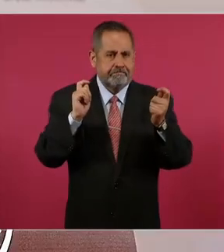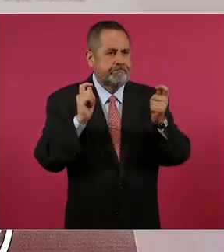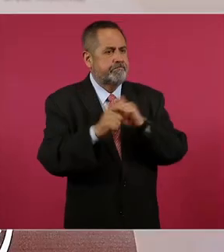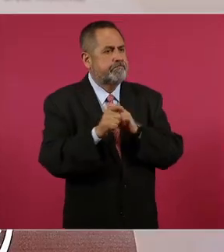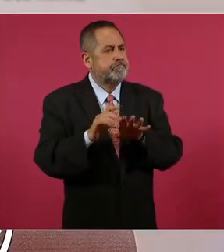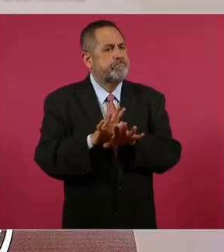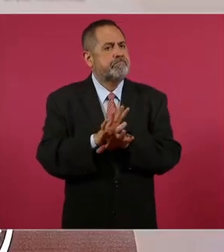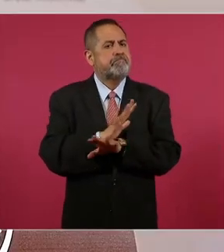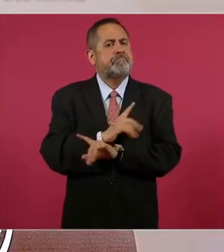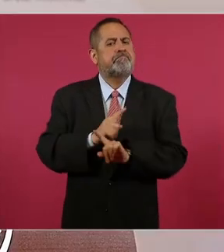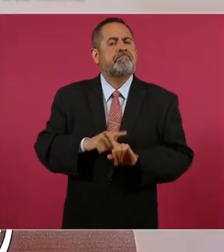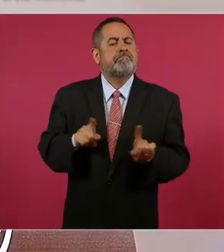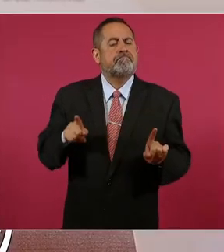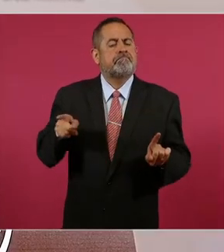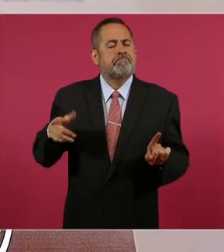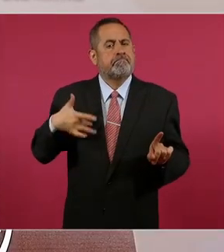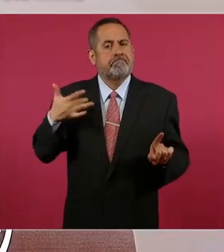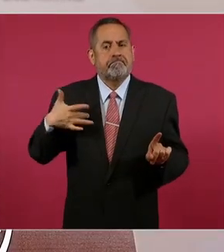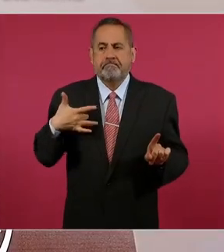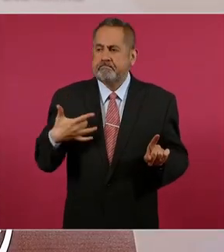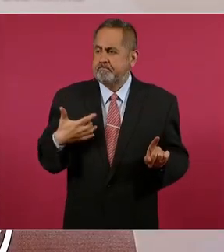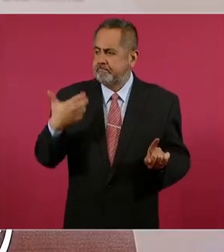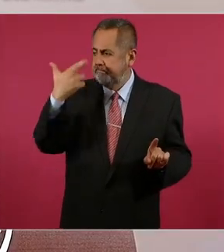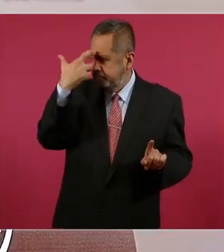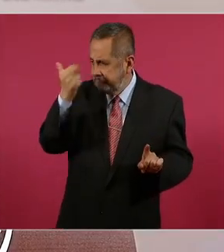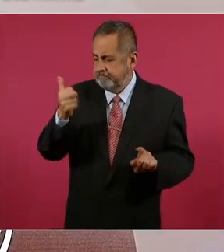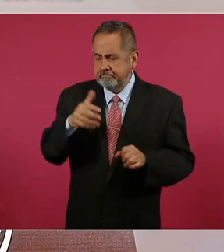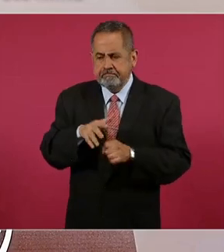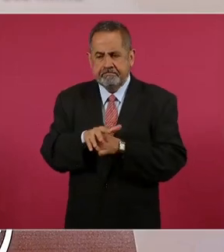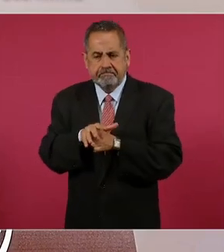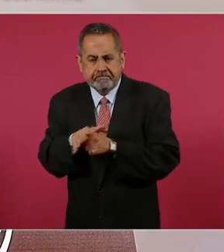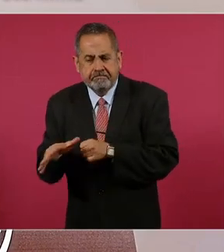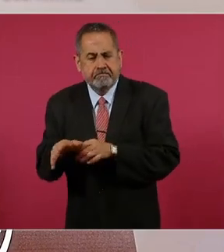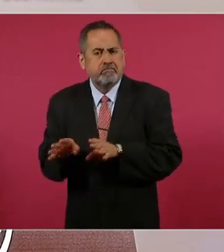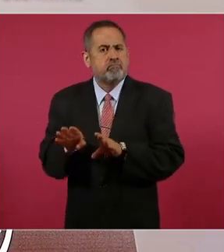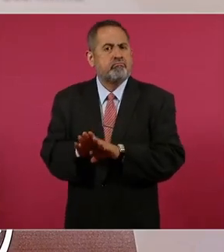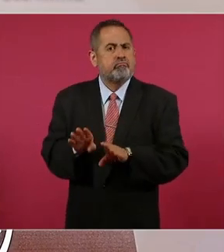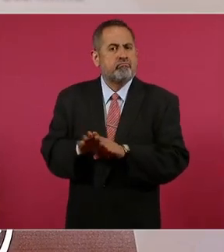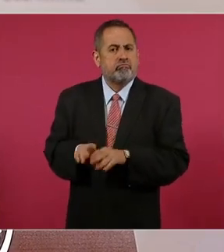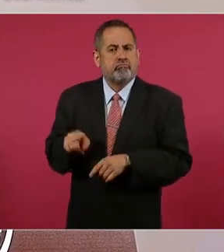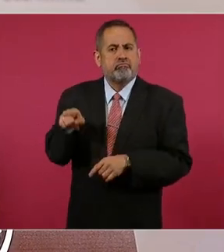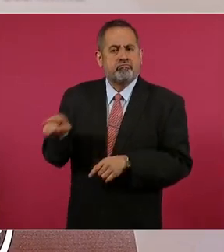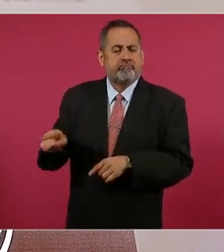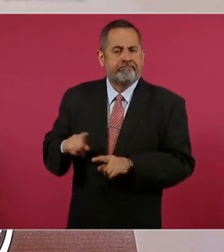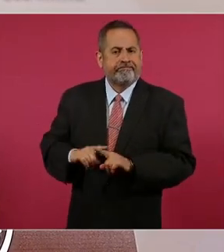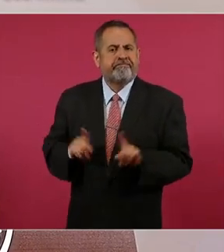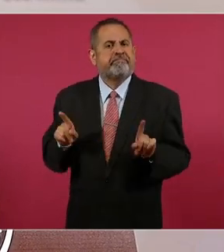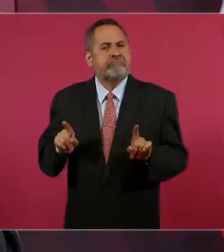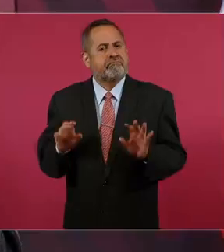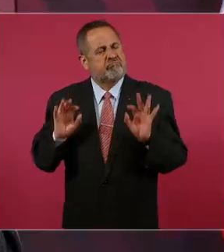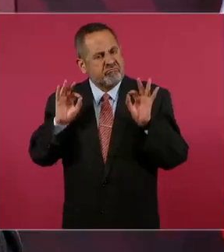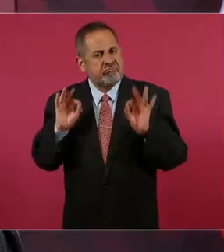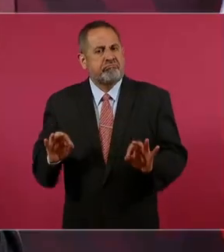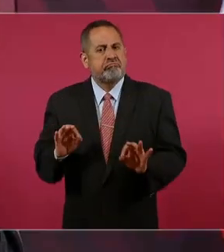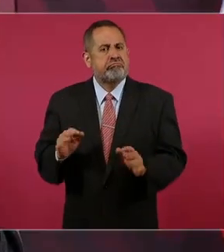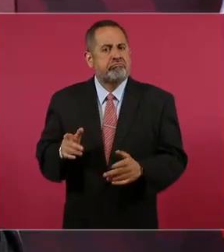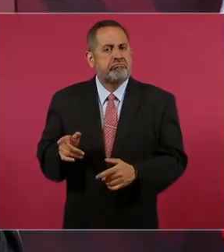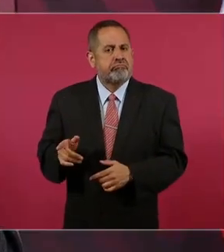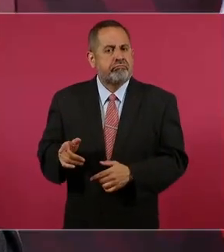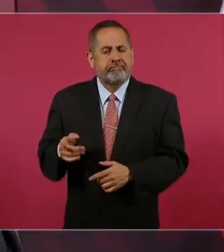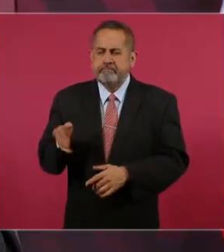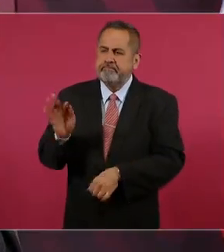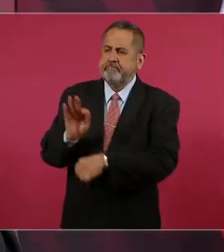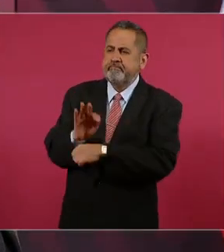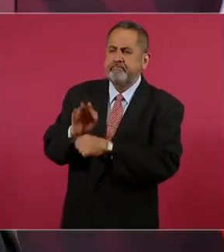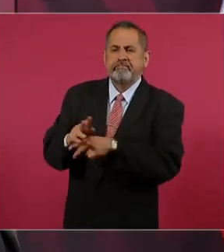razones para pensar y actuar en